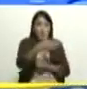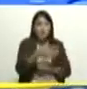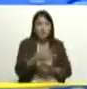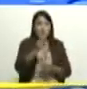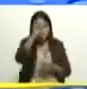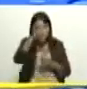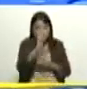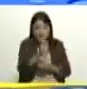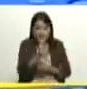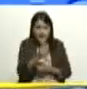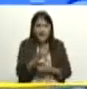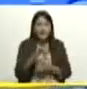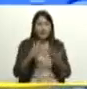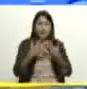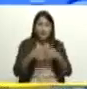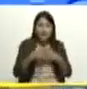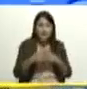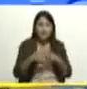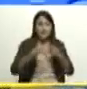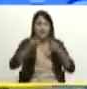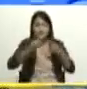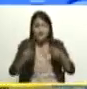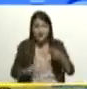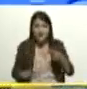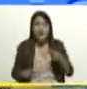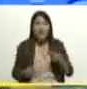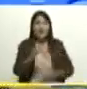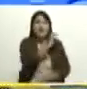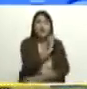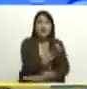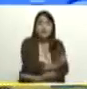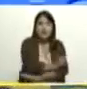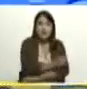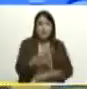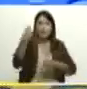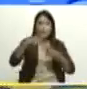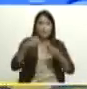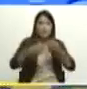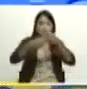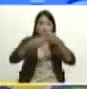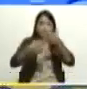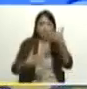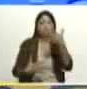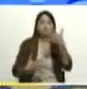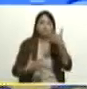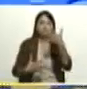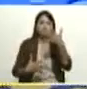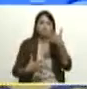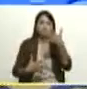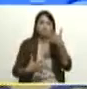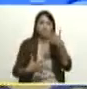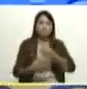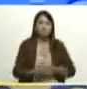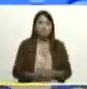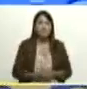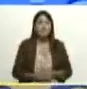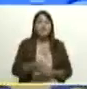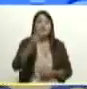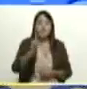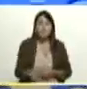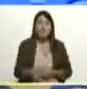minería, energía, electricidad. Es un enfoque realmente integral, dirigido también a la economía